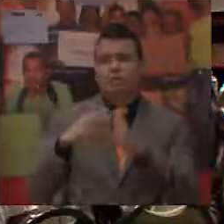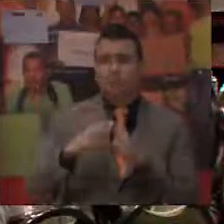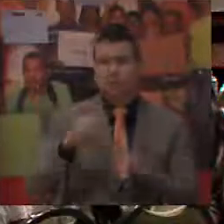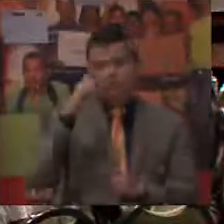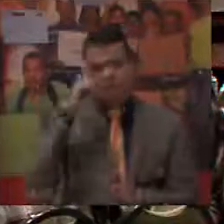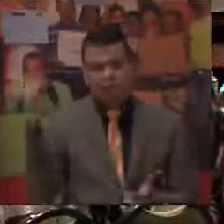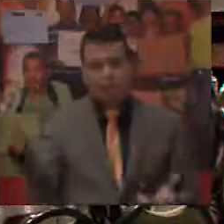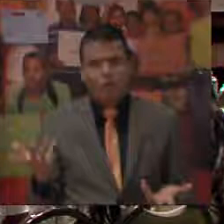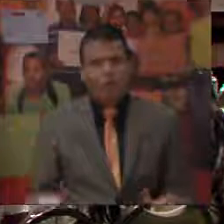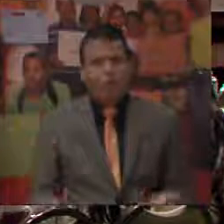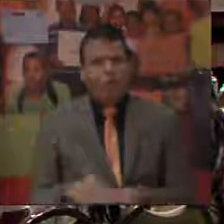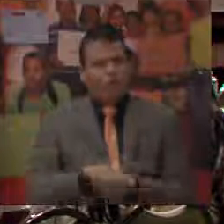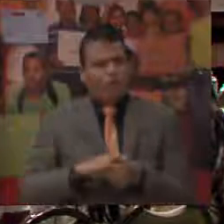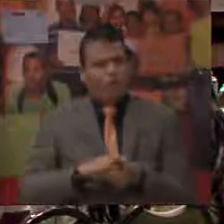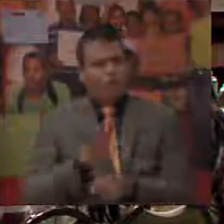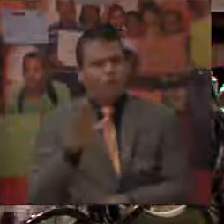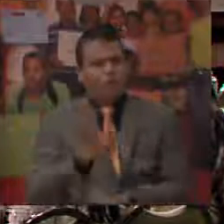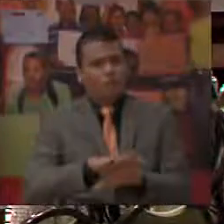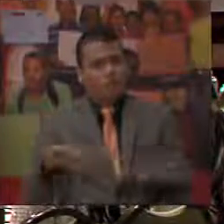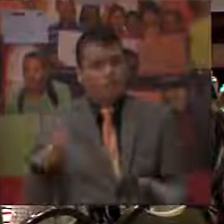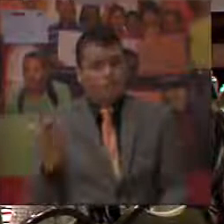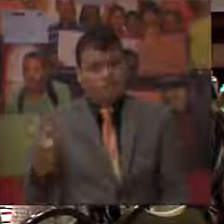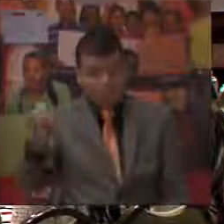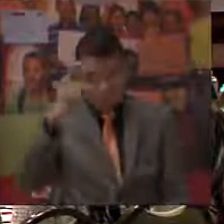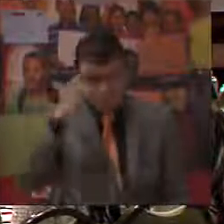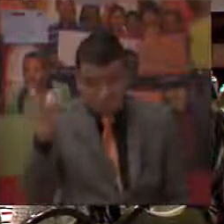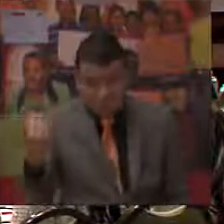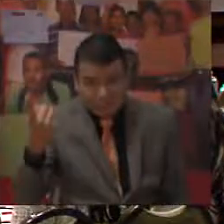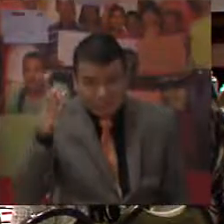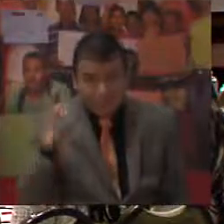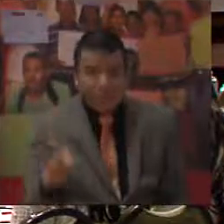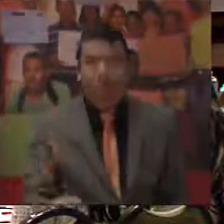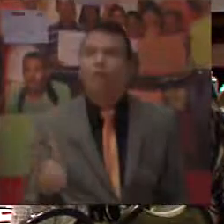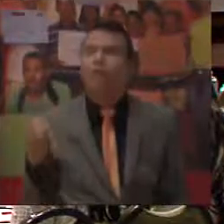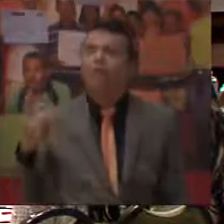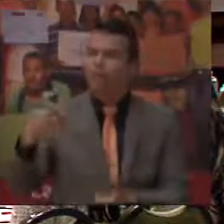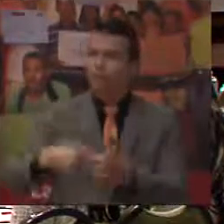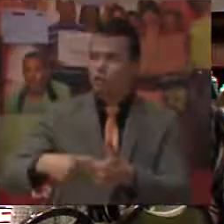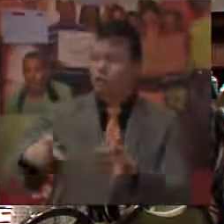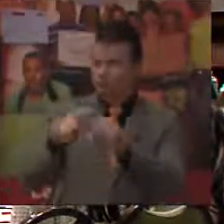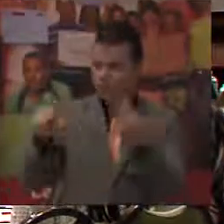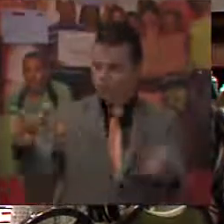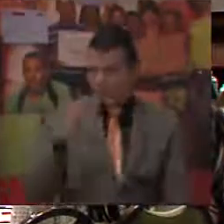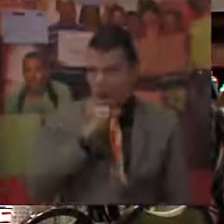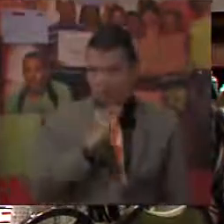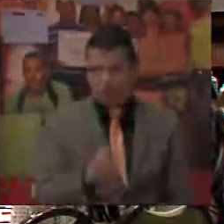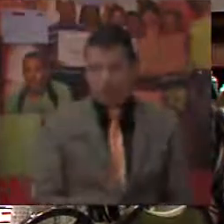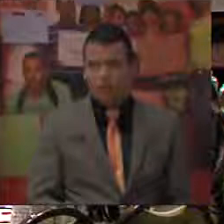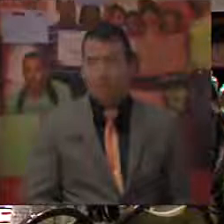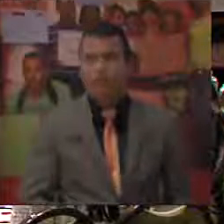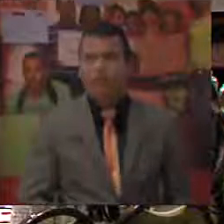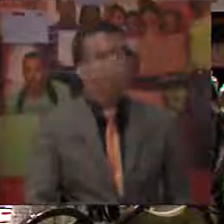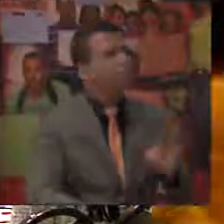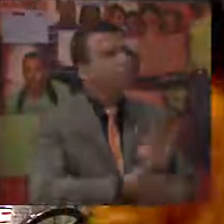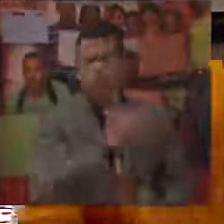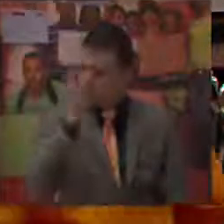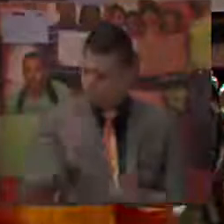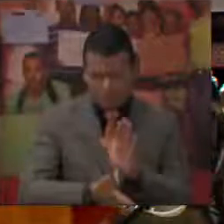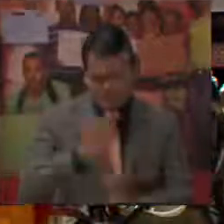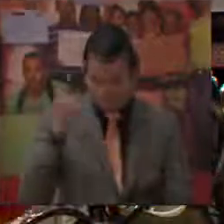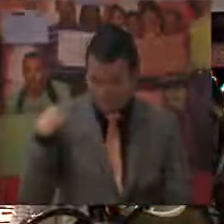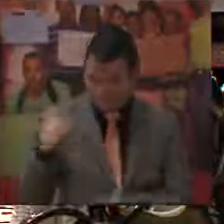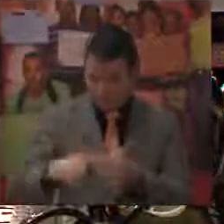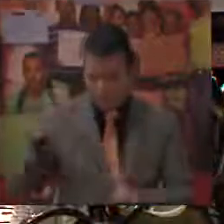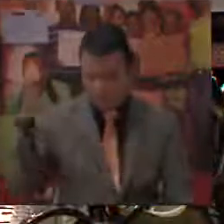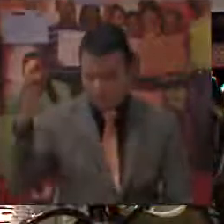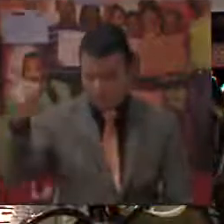está pasando esta situación? Y eso, Miguel, que usted no sabe, no nos abren una cuenta bancaria. Yo dije, eso es mentiras. Le dije a mi señora, a vista de que nos vamos, vámonos a abrir una